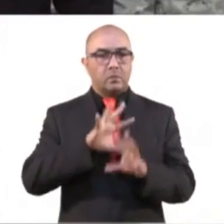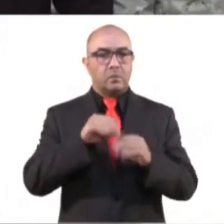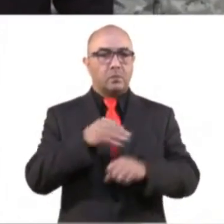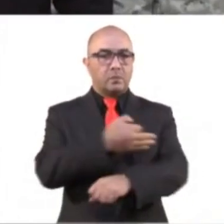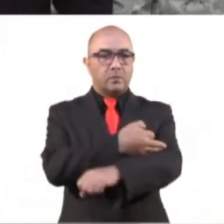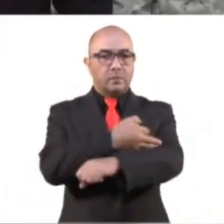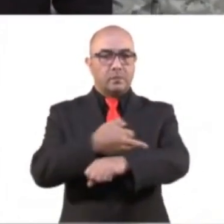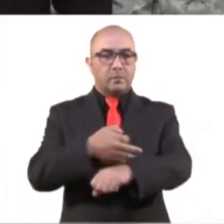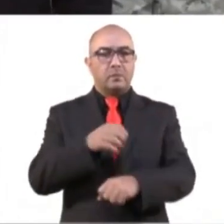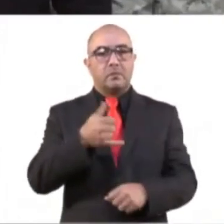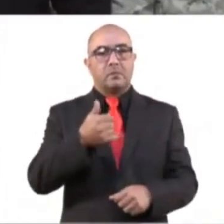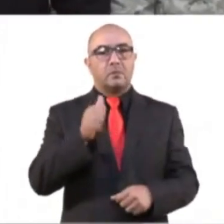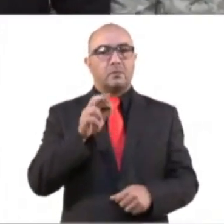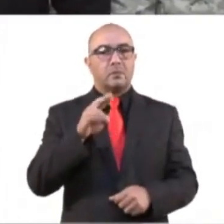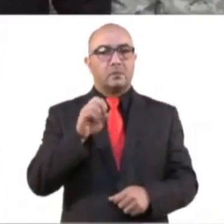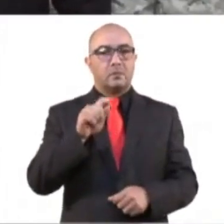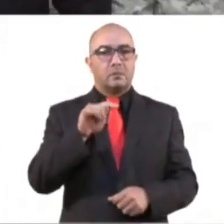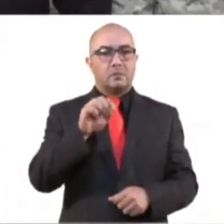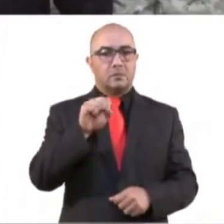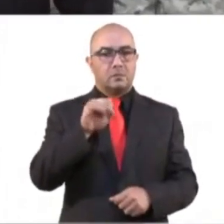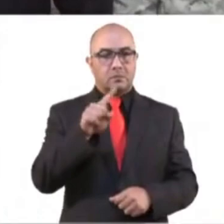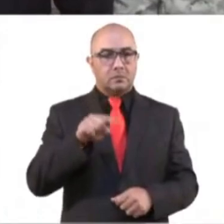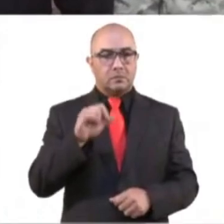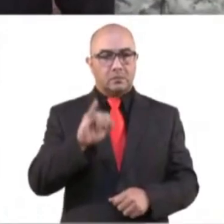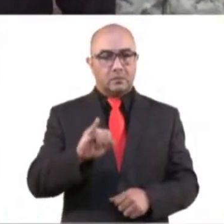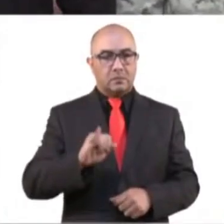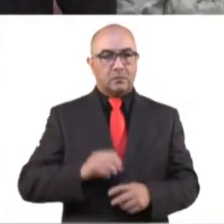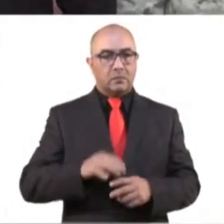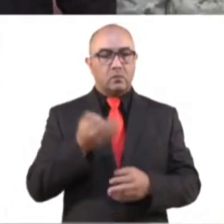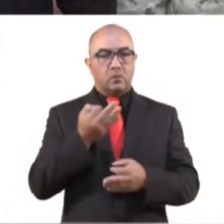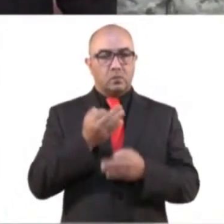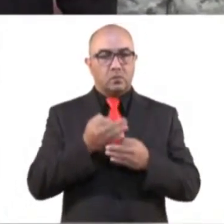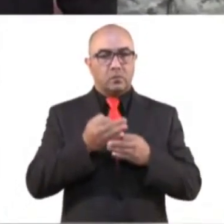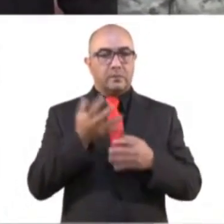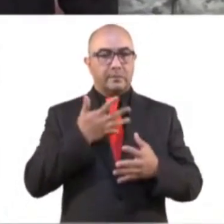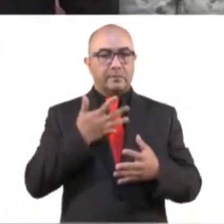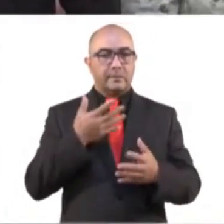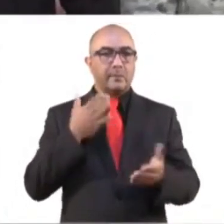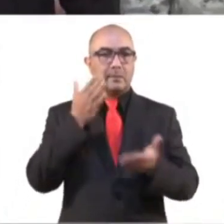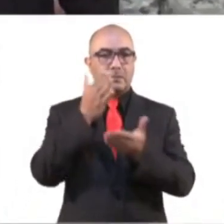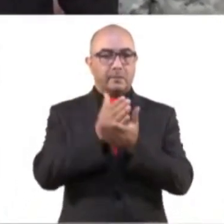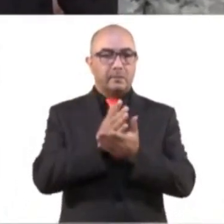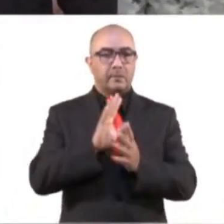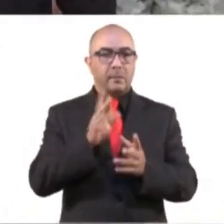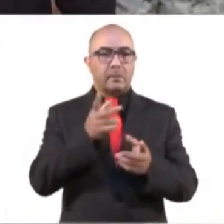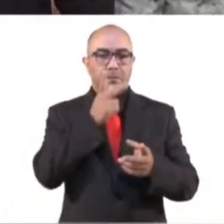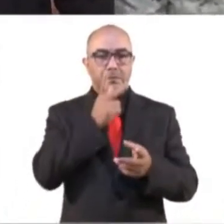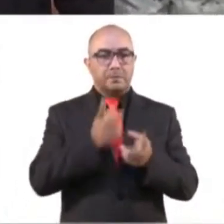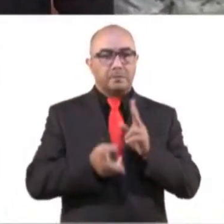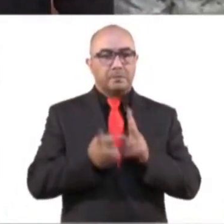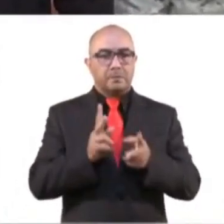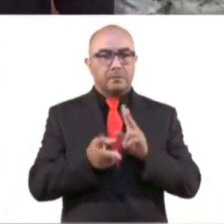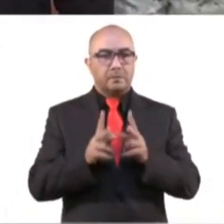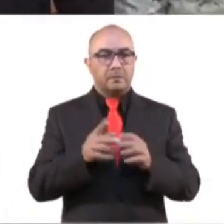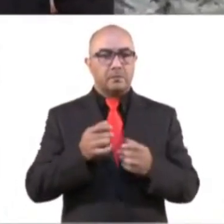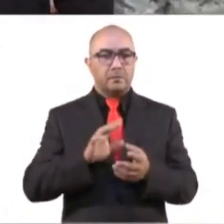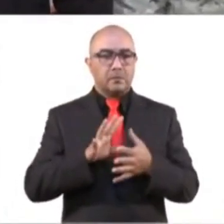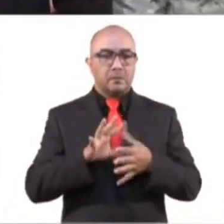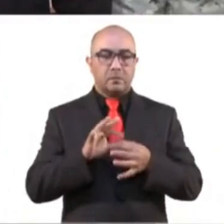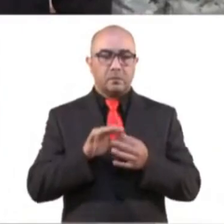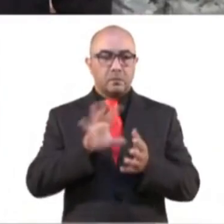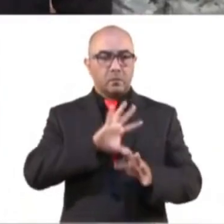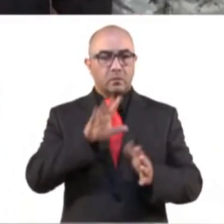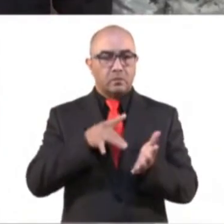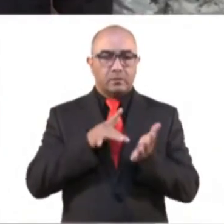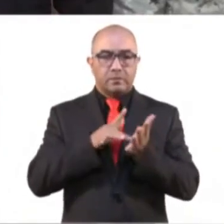de yaretzi vengo de estar con sus padres y se les está dando todo el